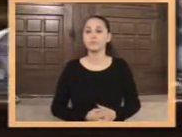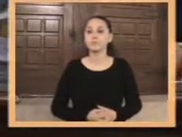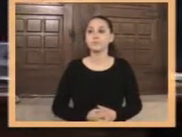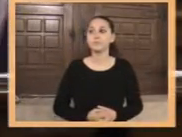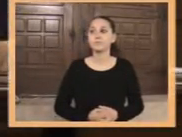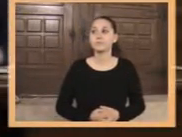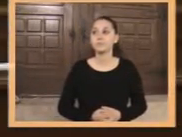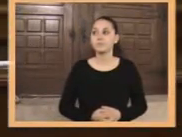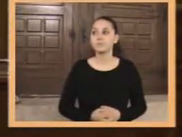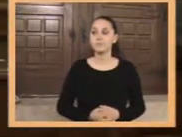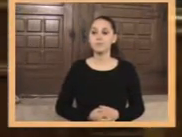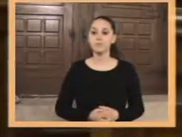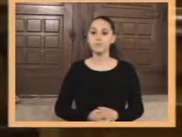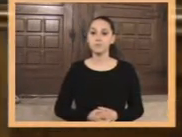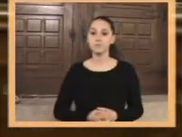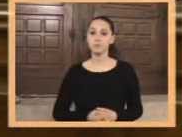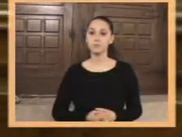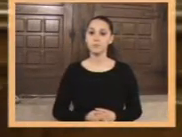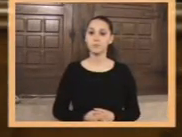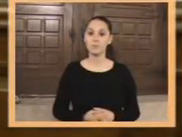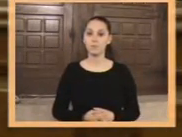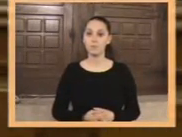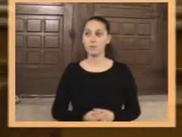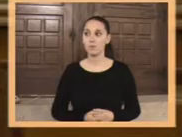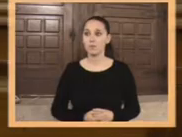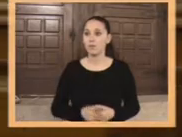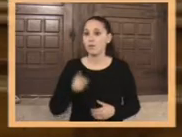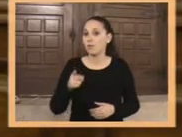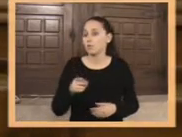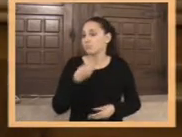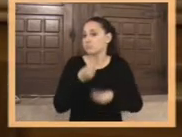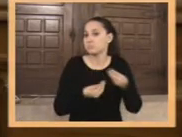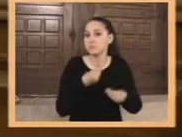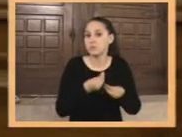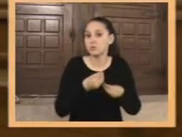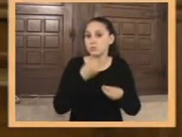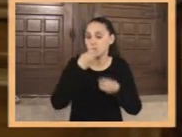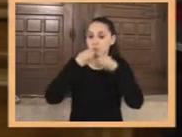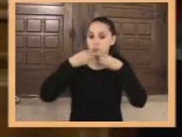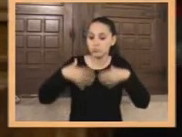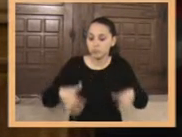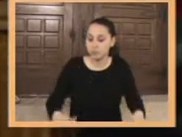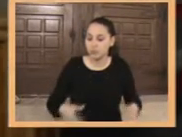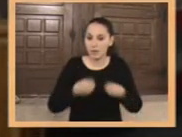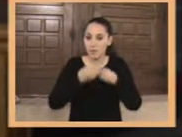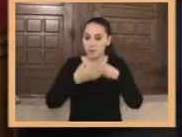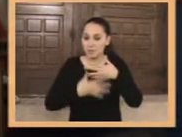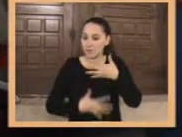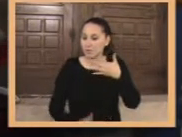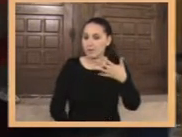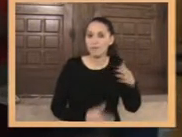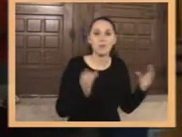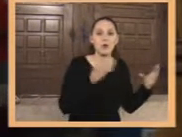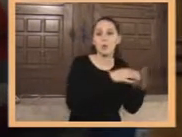Ahora, no sé, nos ha hecho como una biografía ahí en plan Partido Popular de este grupo municipal.